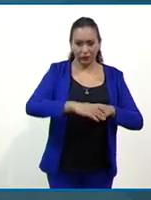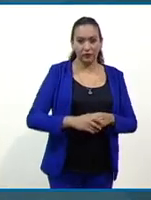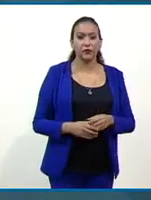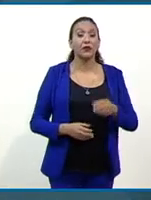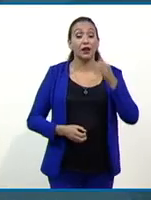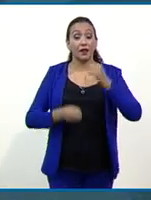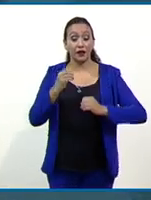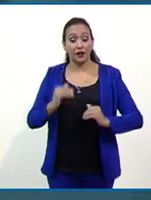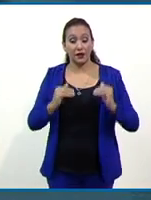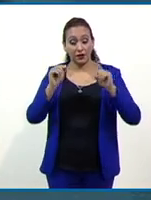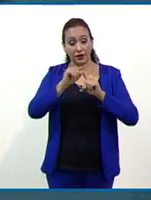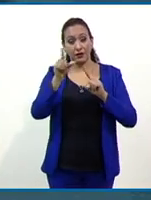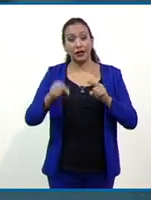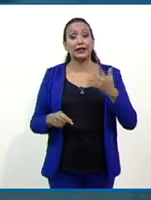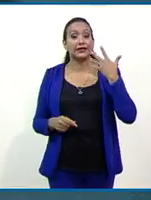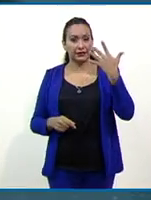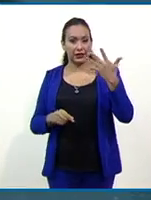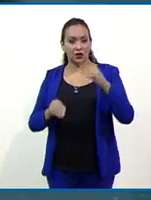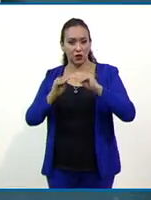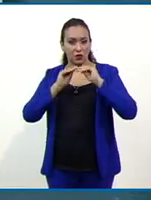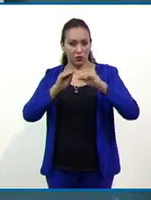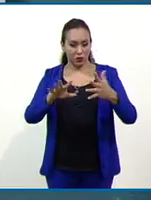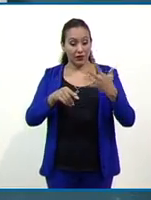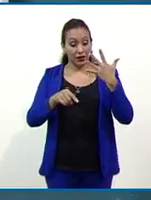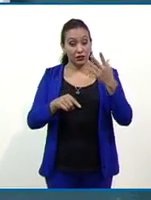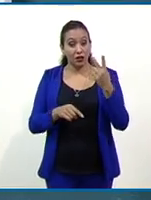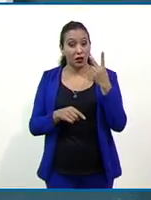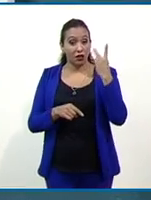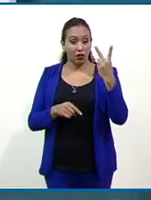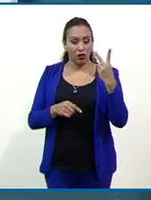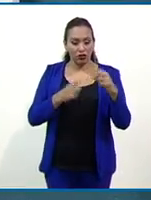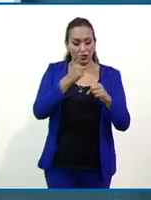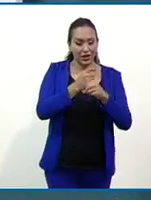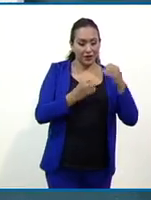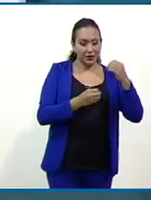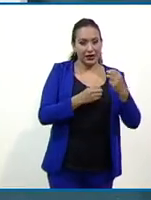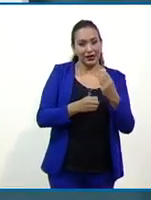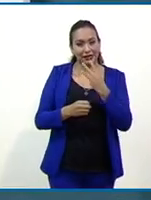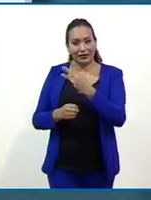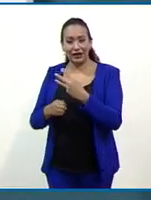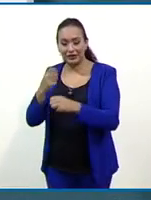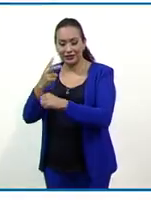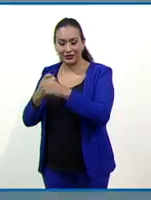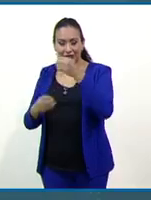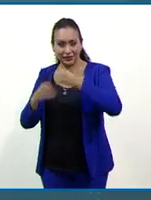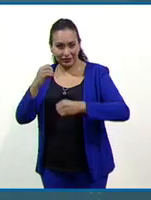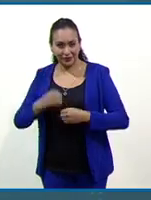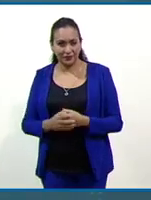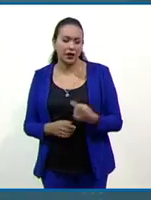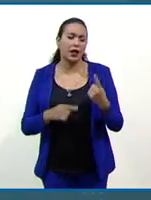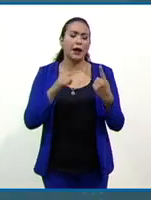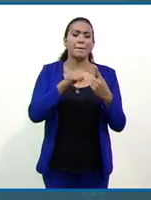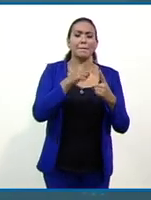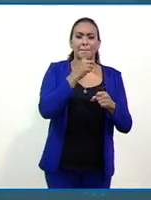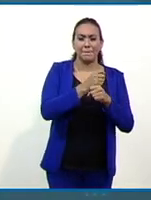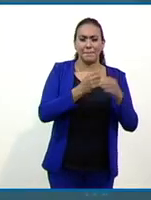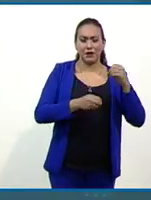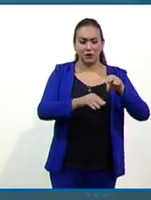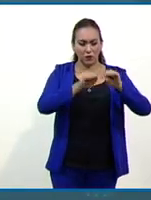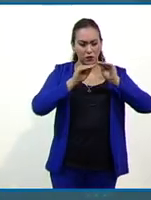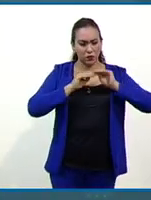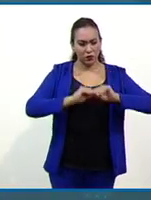Suprema Corte son 5, de los cuales 2 son de la primera sala y 3 de la segunda sala. La primera sala publicó